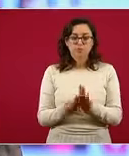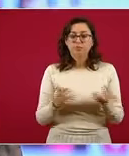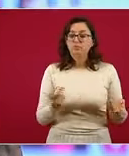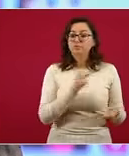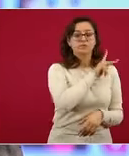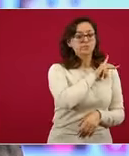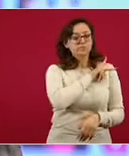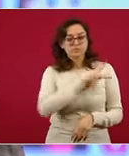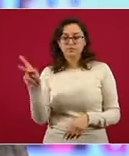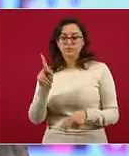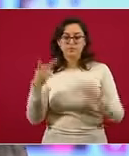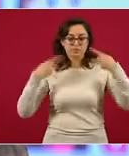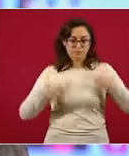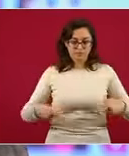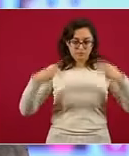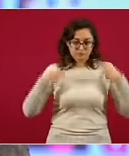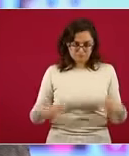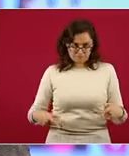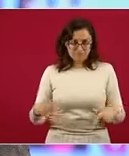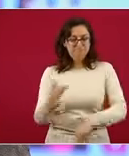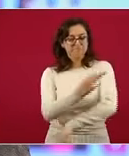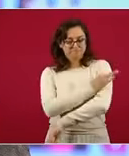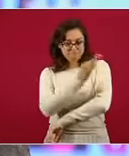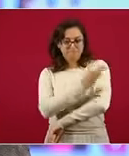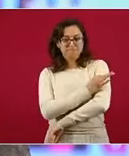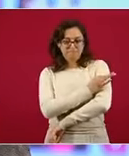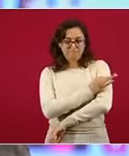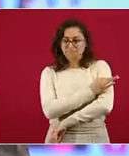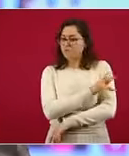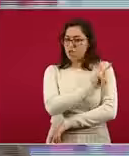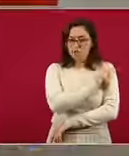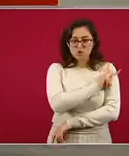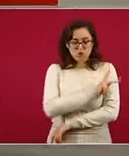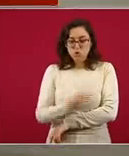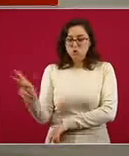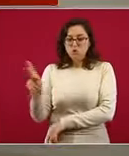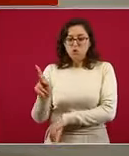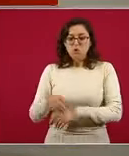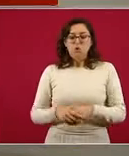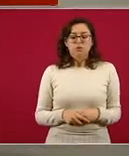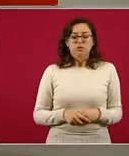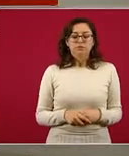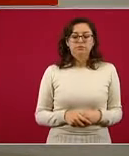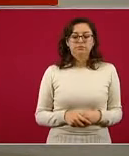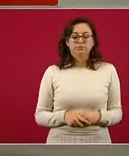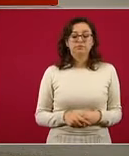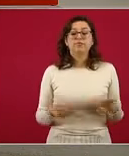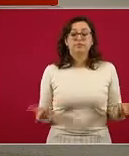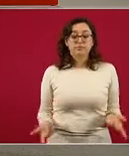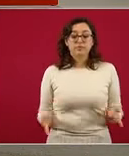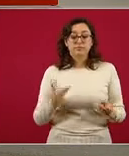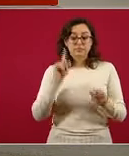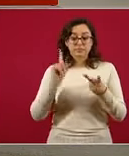universal. Universal es toda la población del país. Y además va a ser